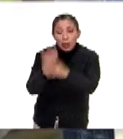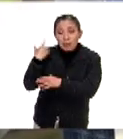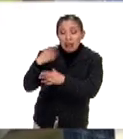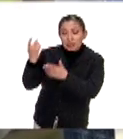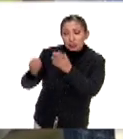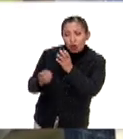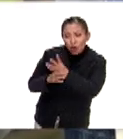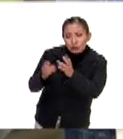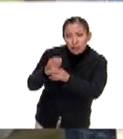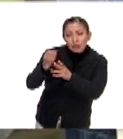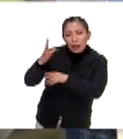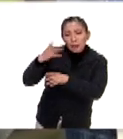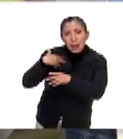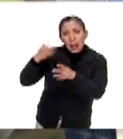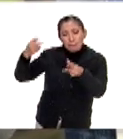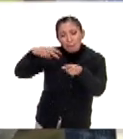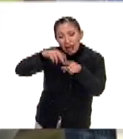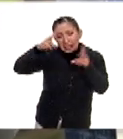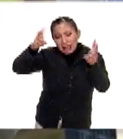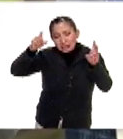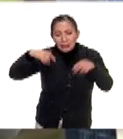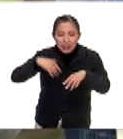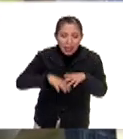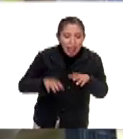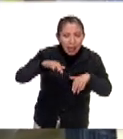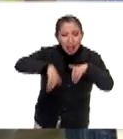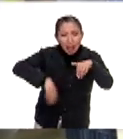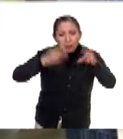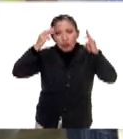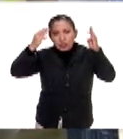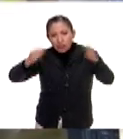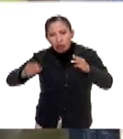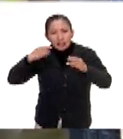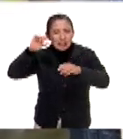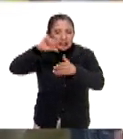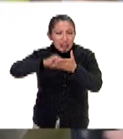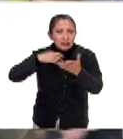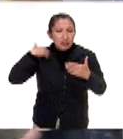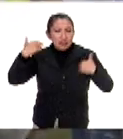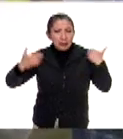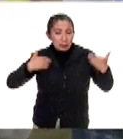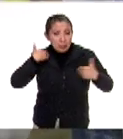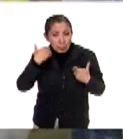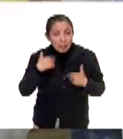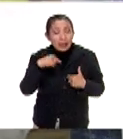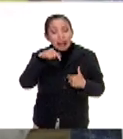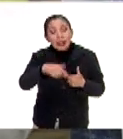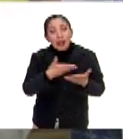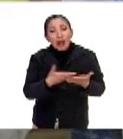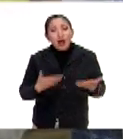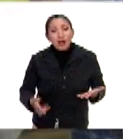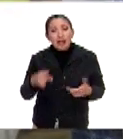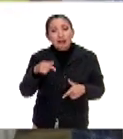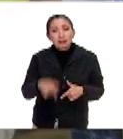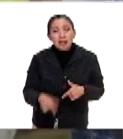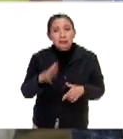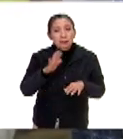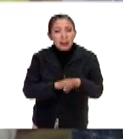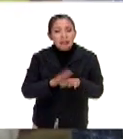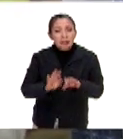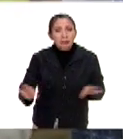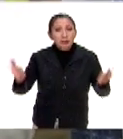nuevas tendencias en materia de parques temáticos, acuáticos, museos y centros de familiares y entretenimiento. Y en esta ocasión ha sido lo